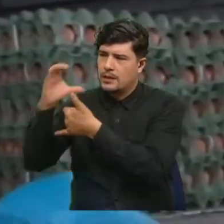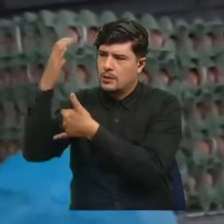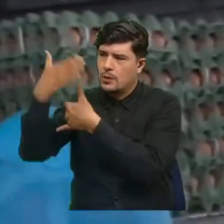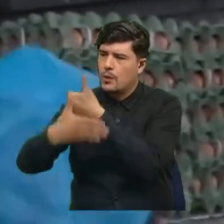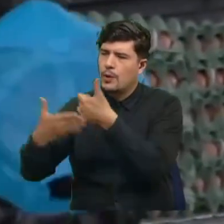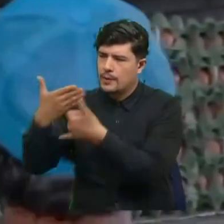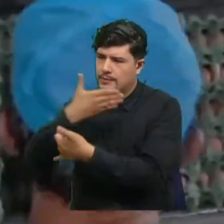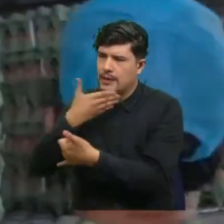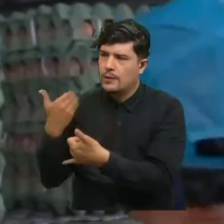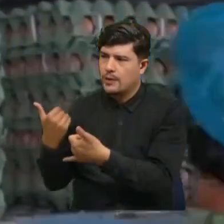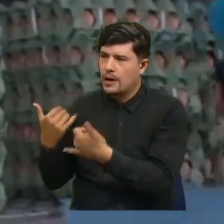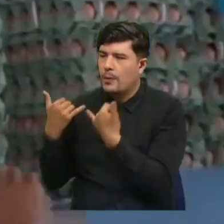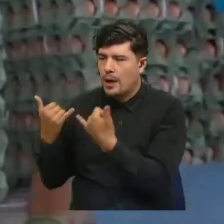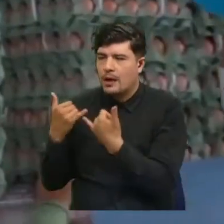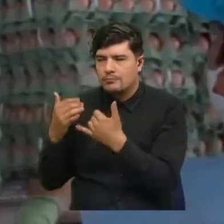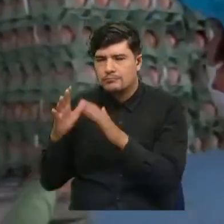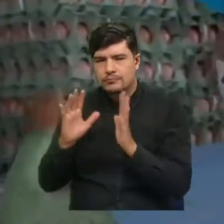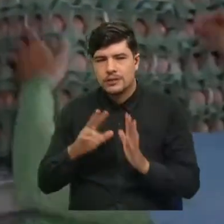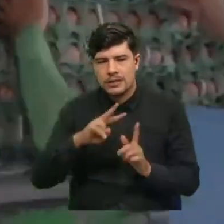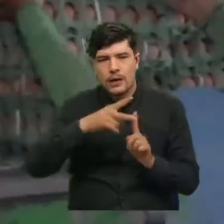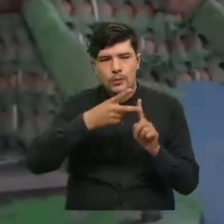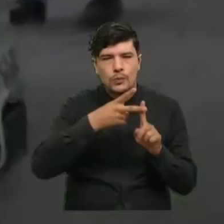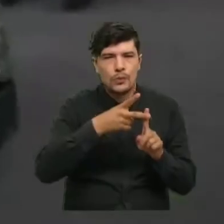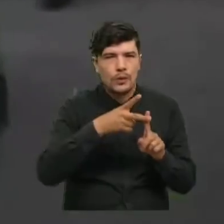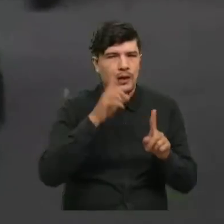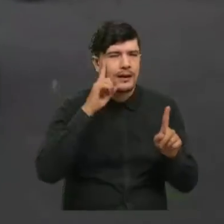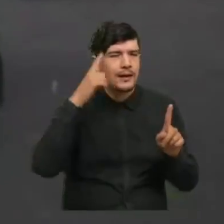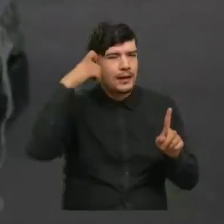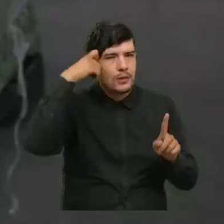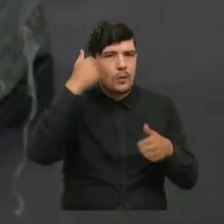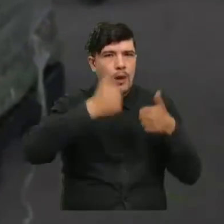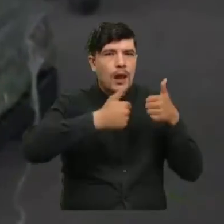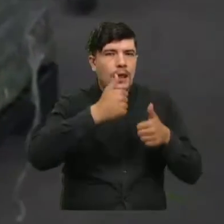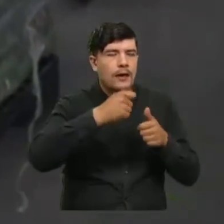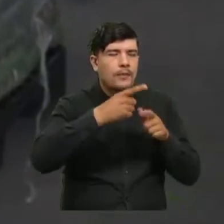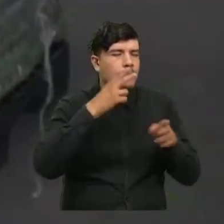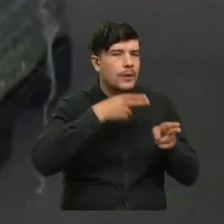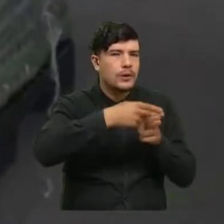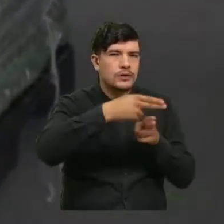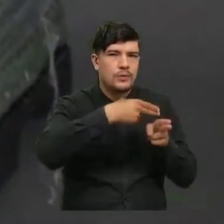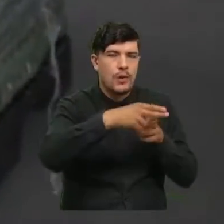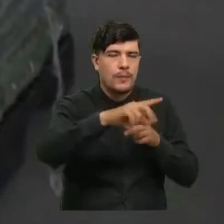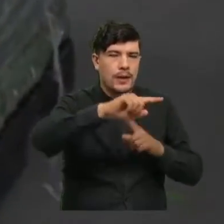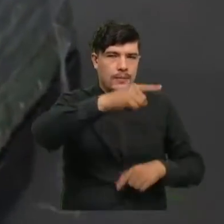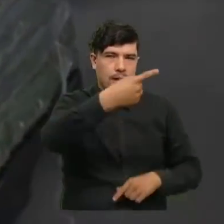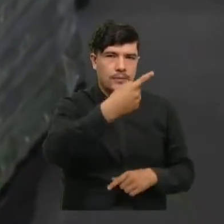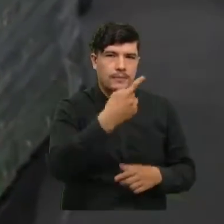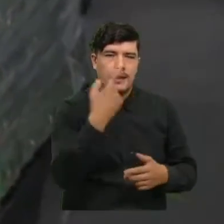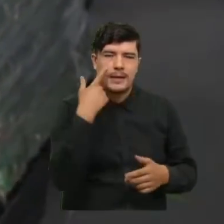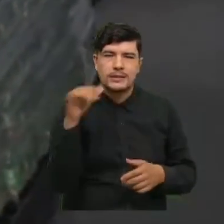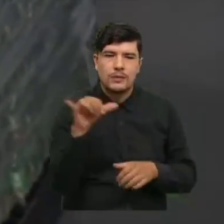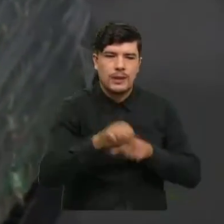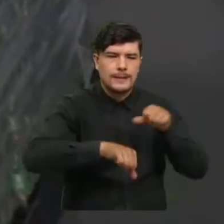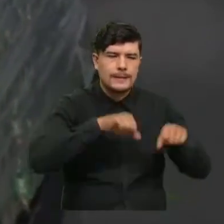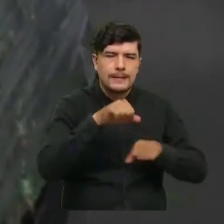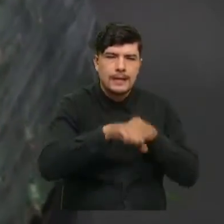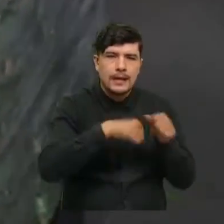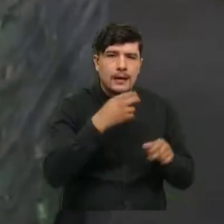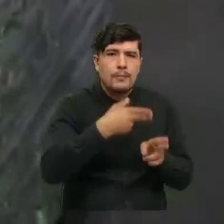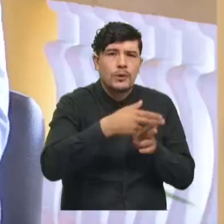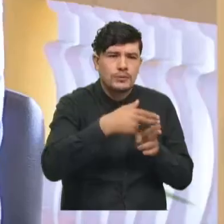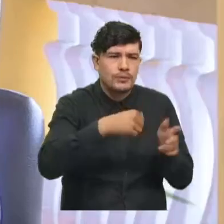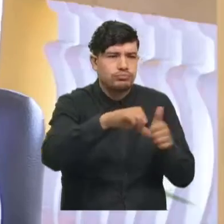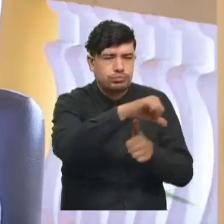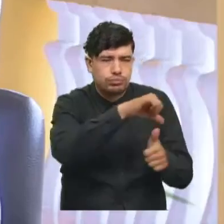gran reto esperamos esto es como una competencia ciclística para llegar de primero estoy a falta y